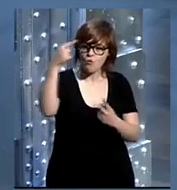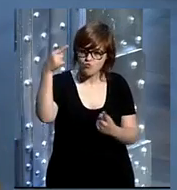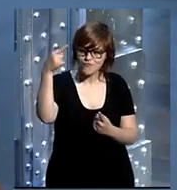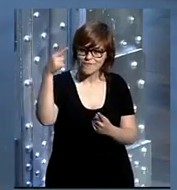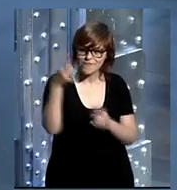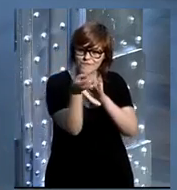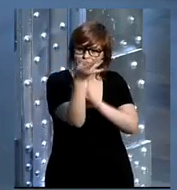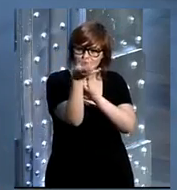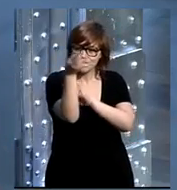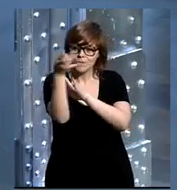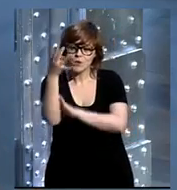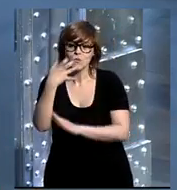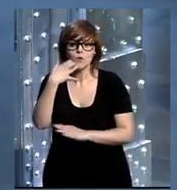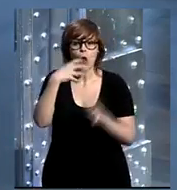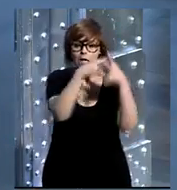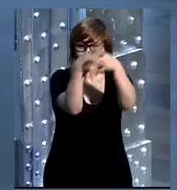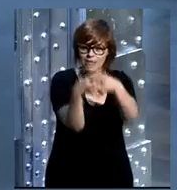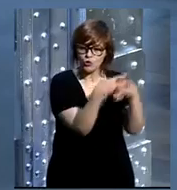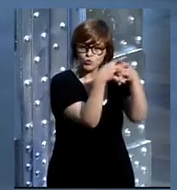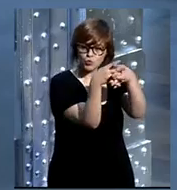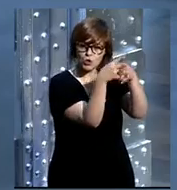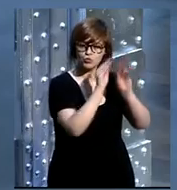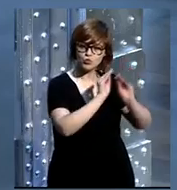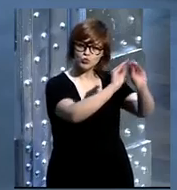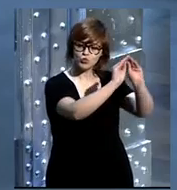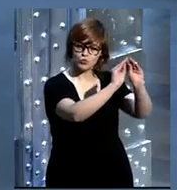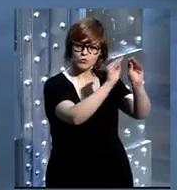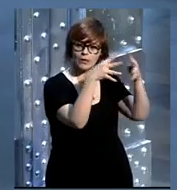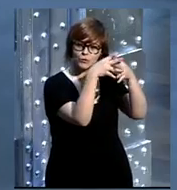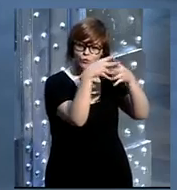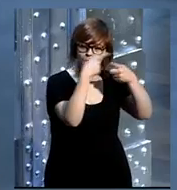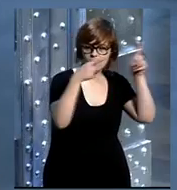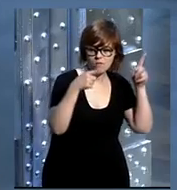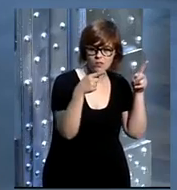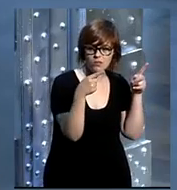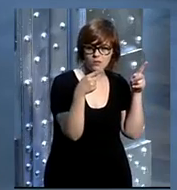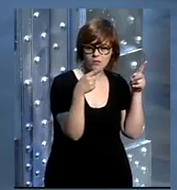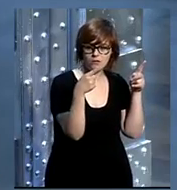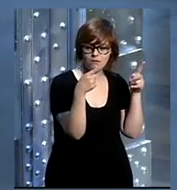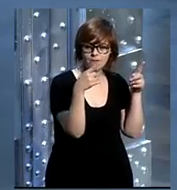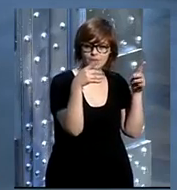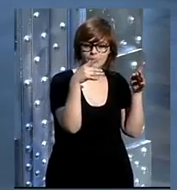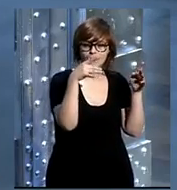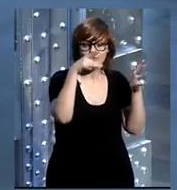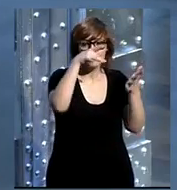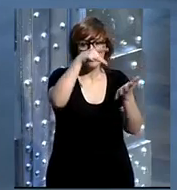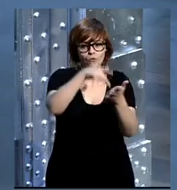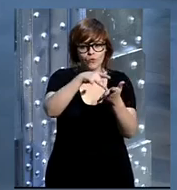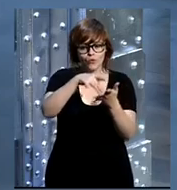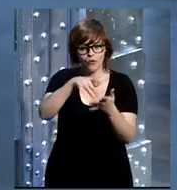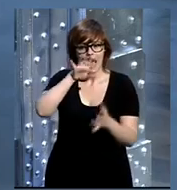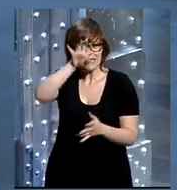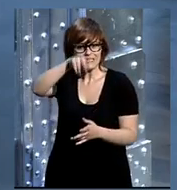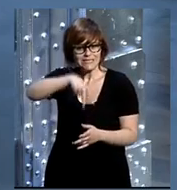Estados Unidos, que se ha construido de una manera muy distinta a la que se han construido, a cómo se han construido cada uno de los Estados-nación